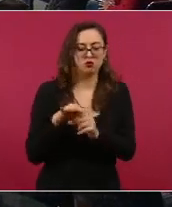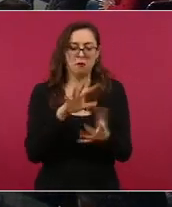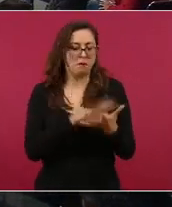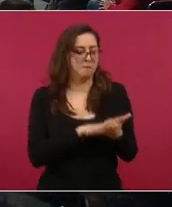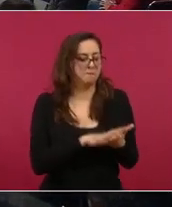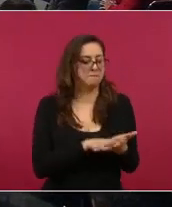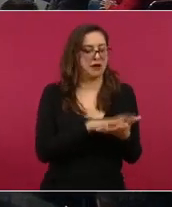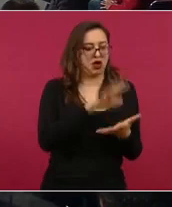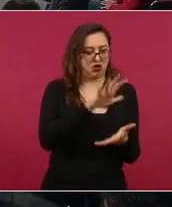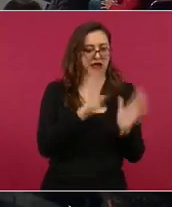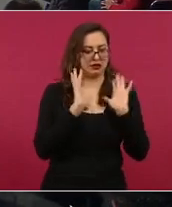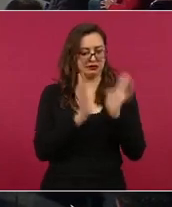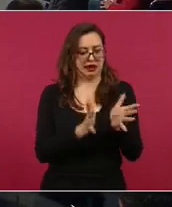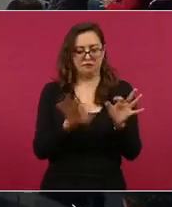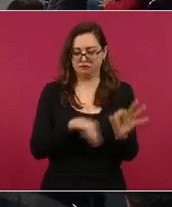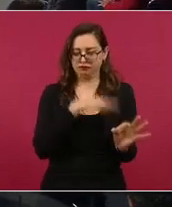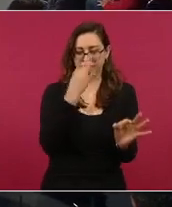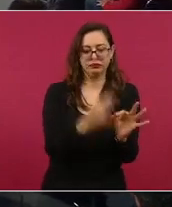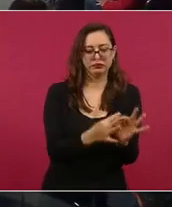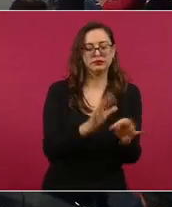El PAN